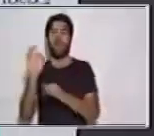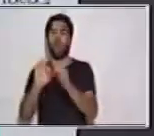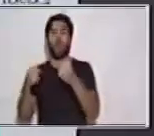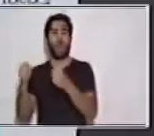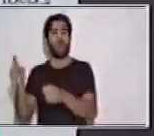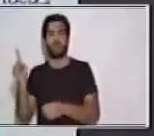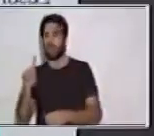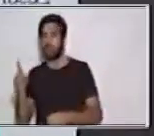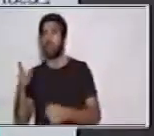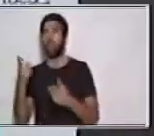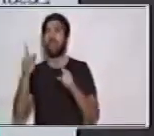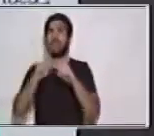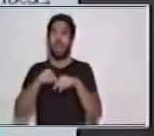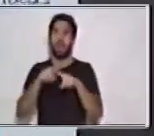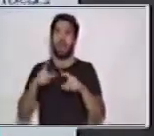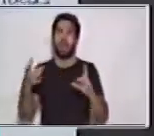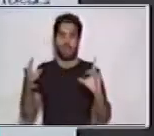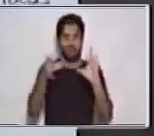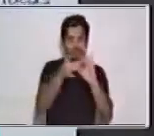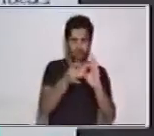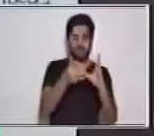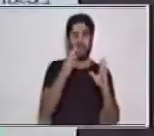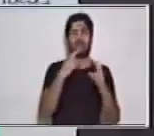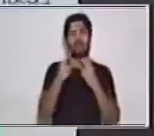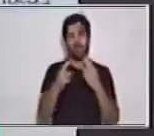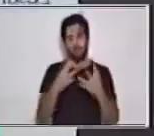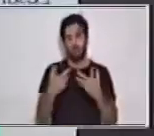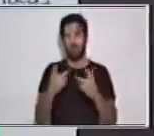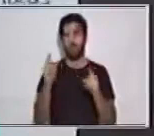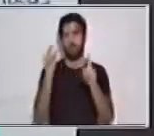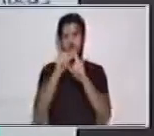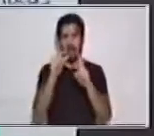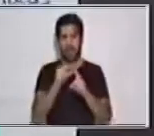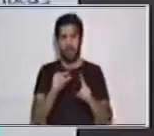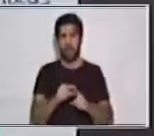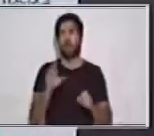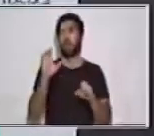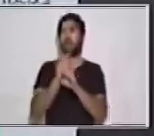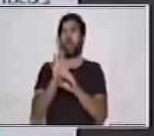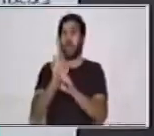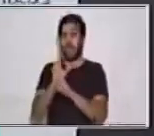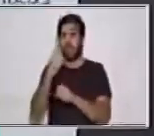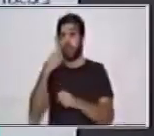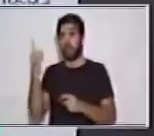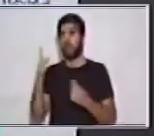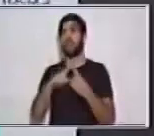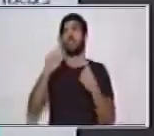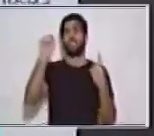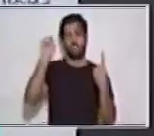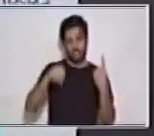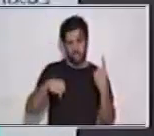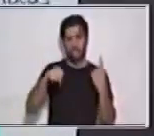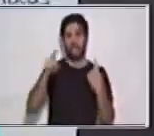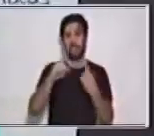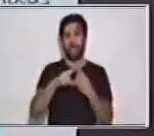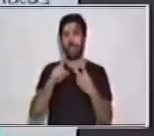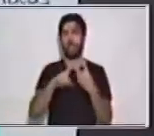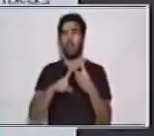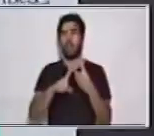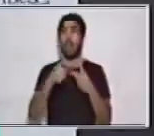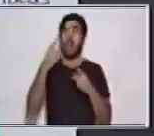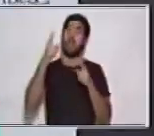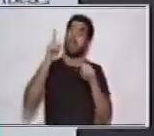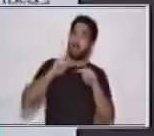la otra, ¿sí? Por eso son de condiciones. Y en algún momento encontramos sí, con la condición